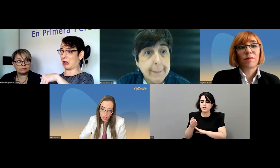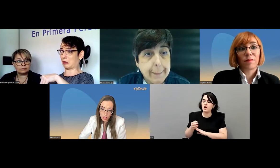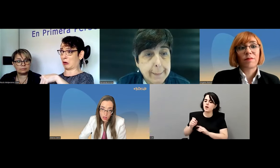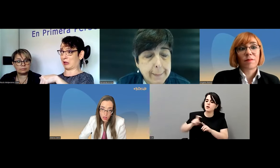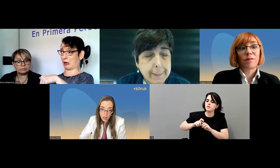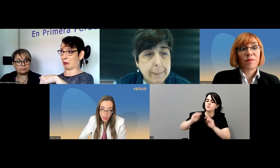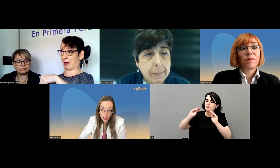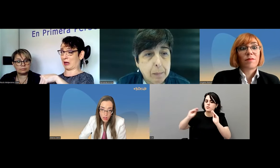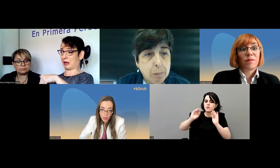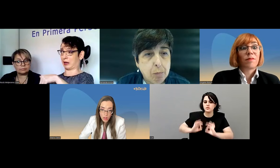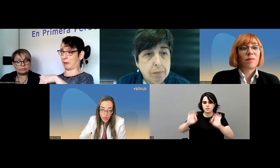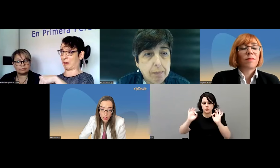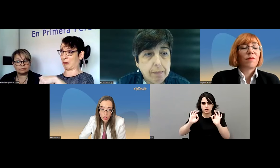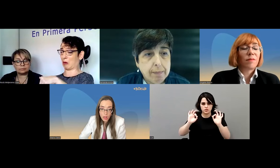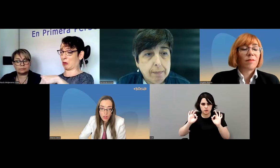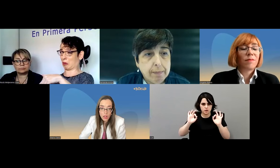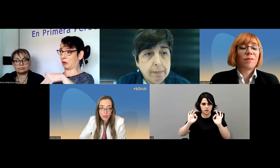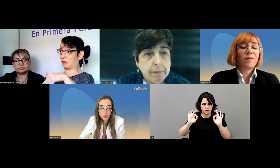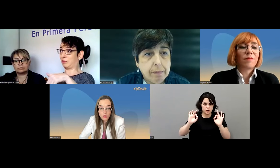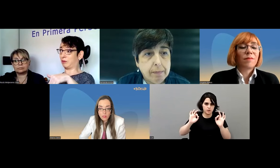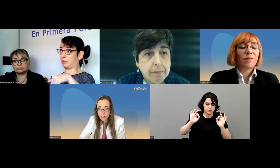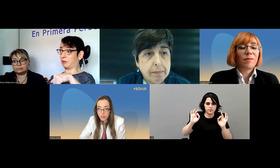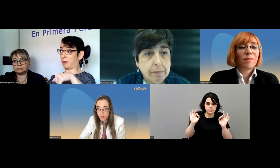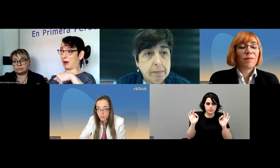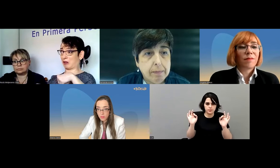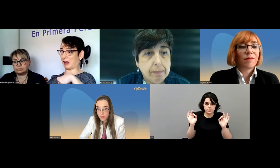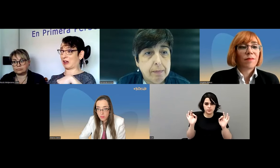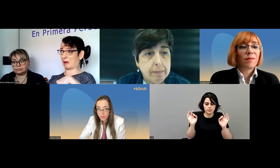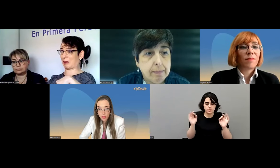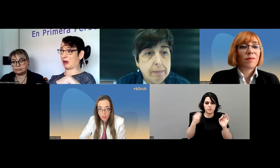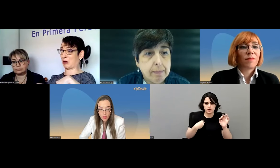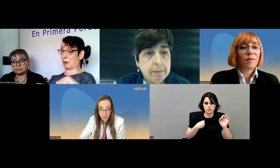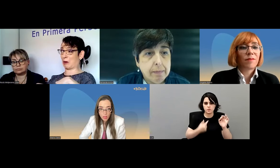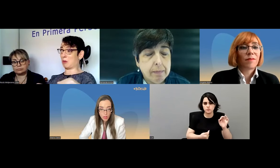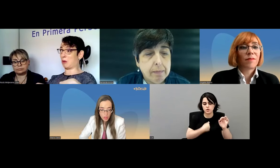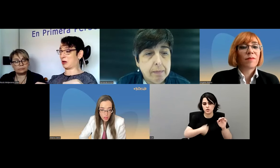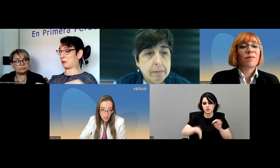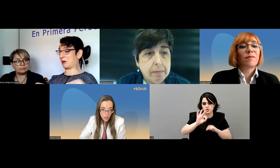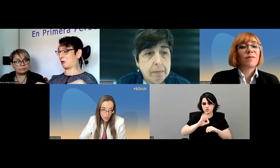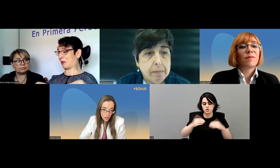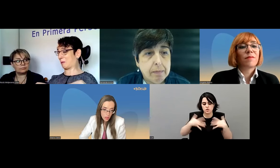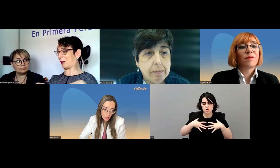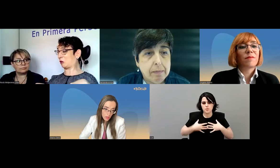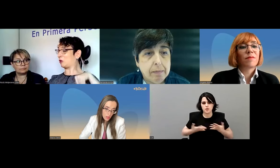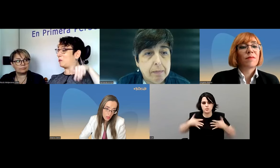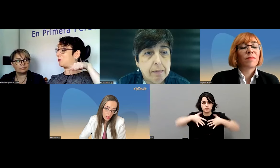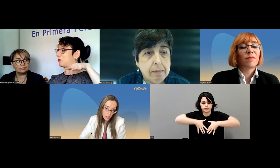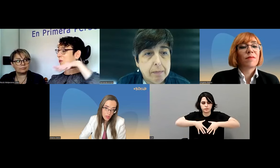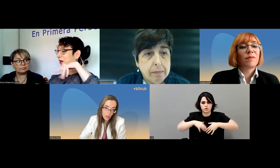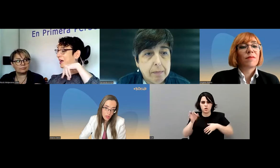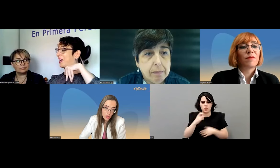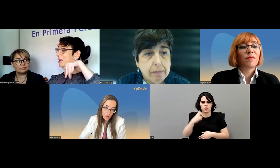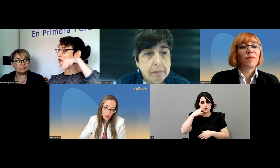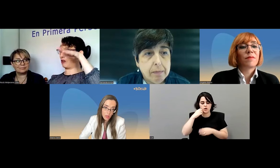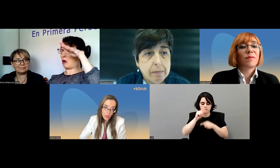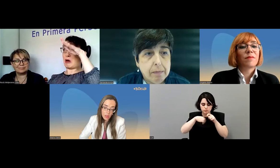decida, luego de algo para que me pongo. Pero tiene que saber cómo ponerme los zapatos,